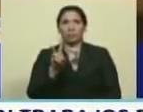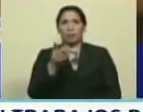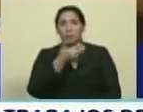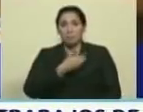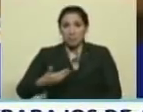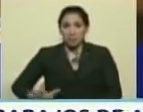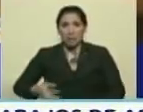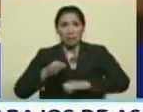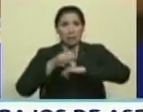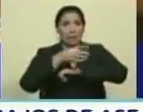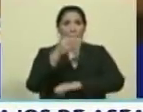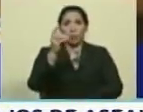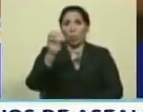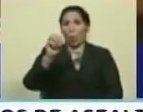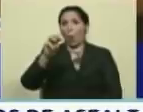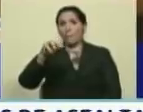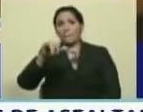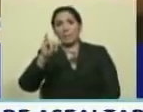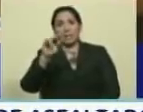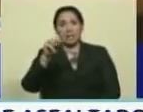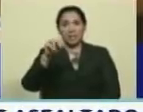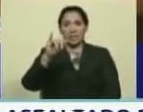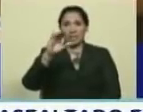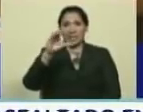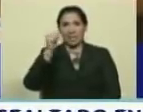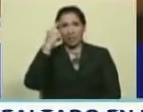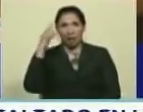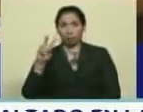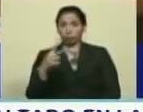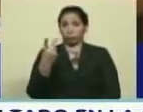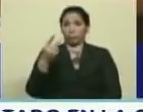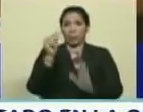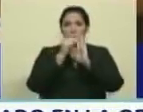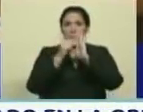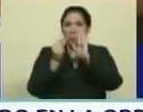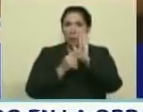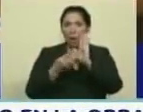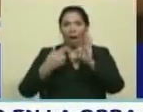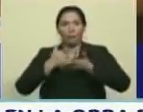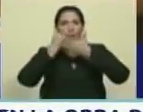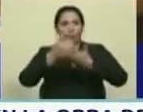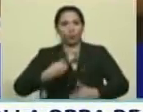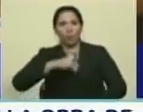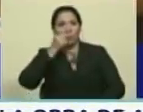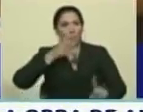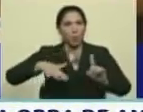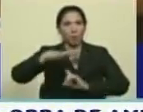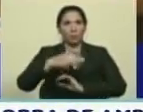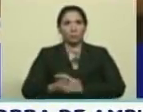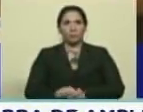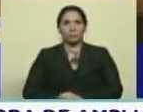Dominica, siempre una profunda reflexión para bien de nuestros pueblos.